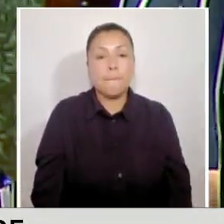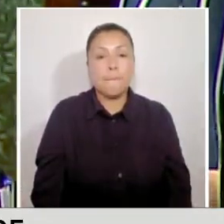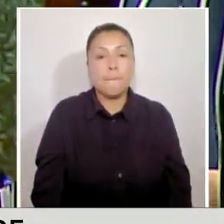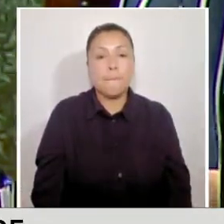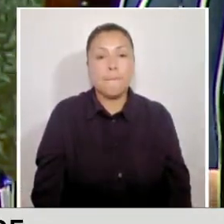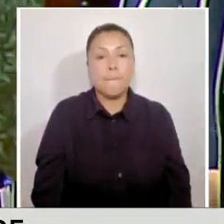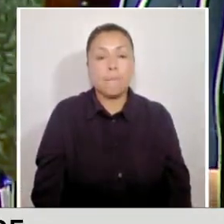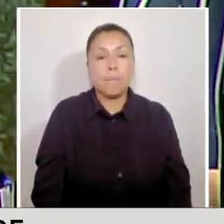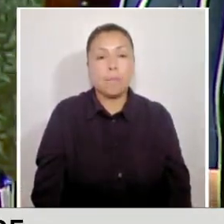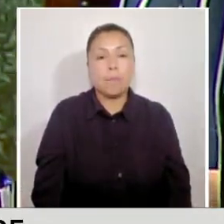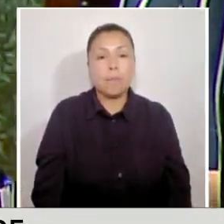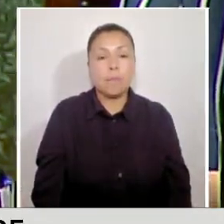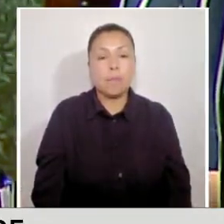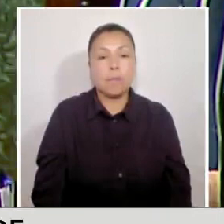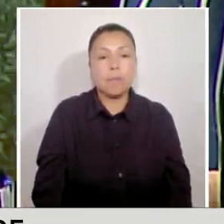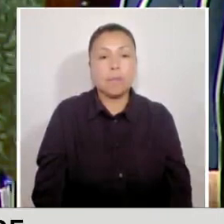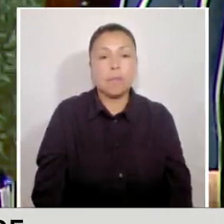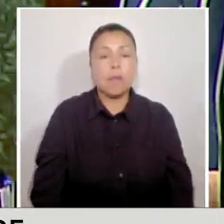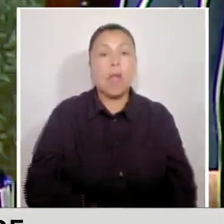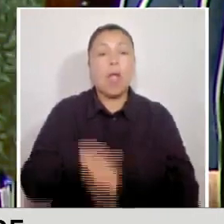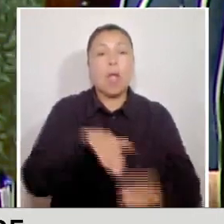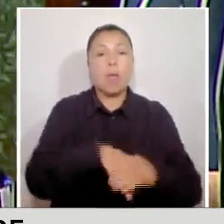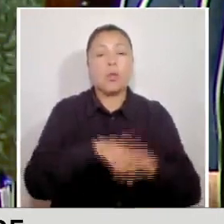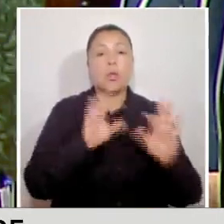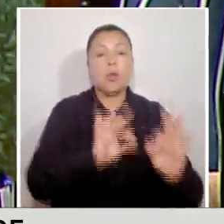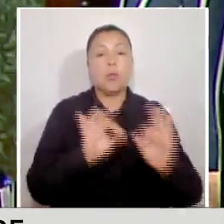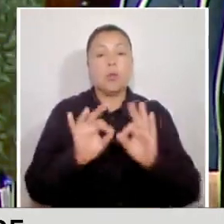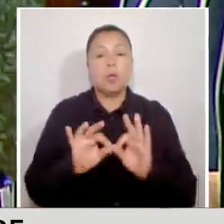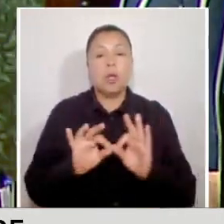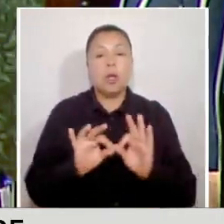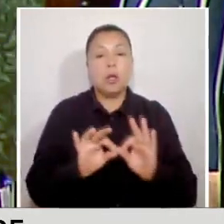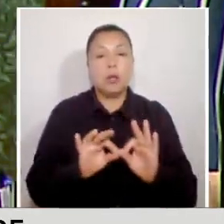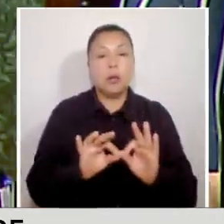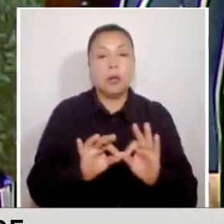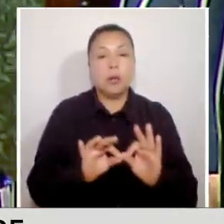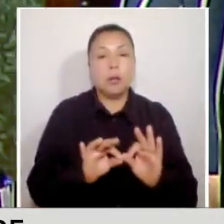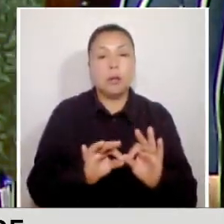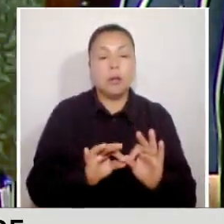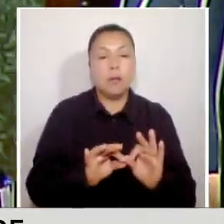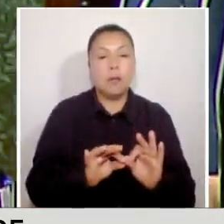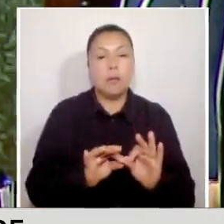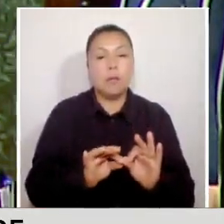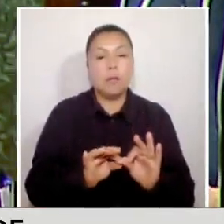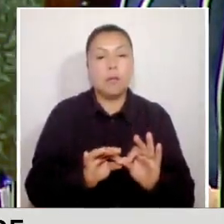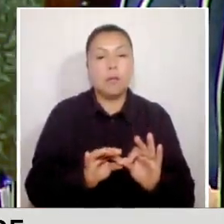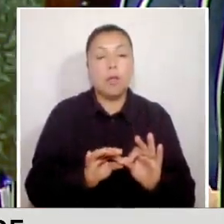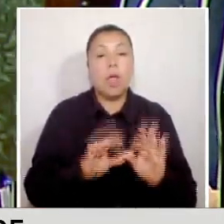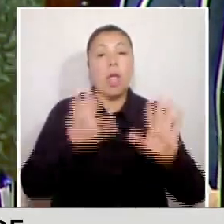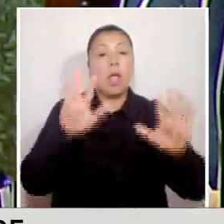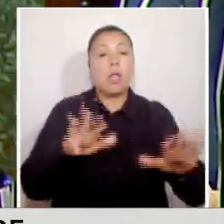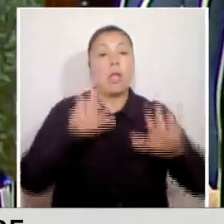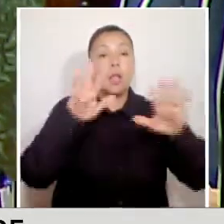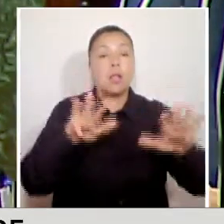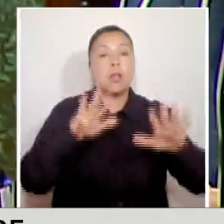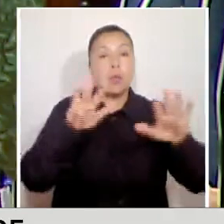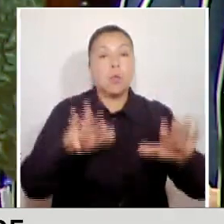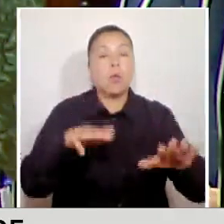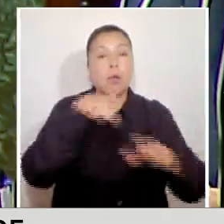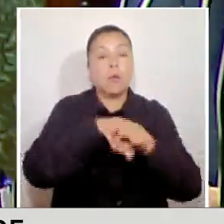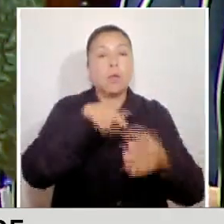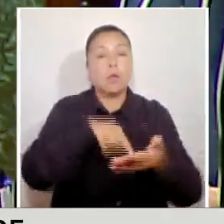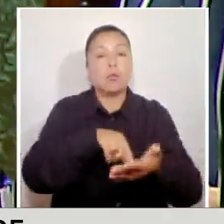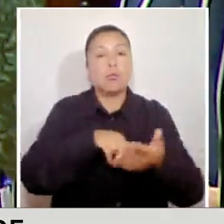vamos en votación particular Esta es la 19 en votación particular